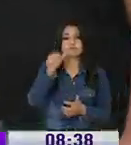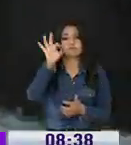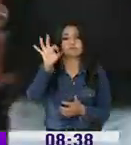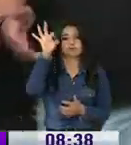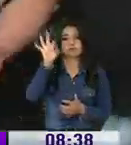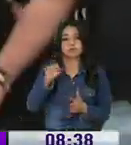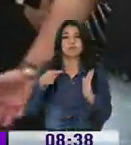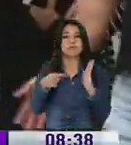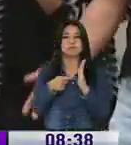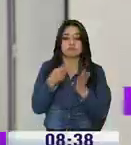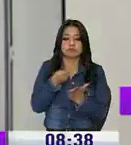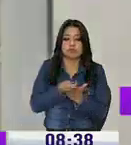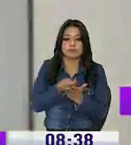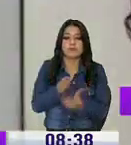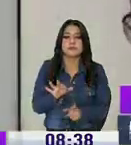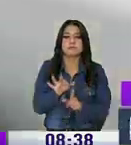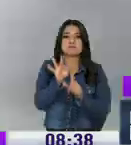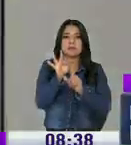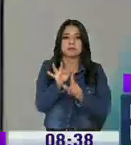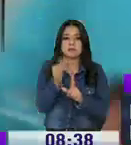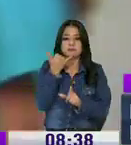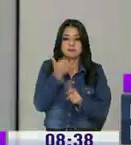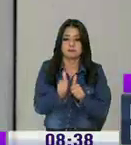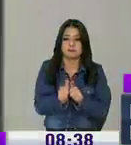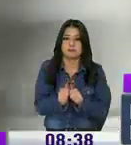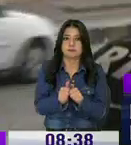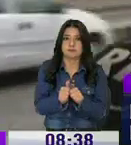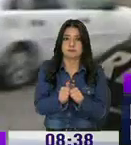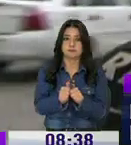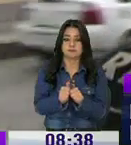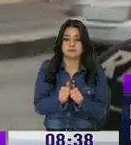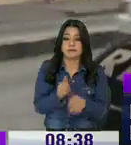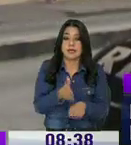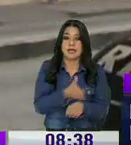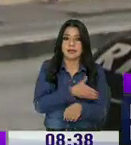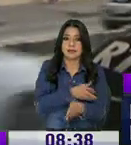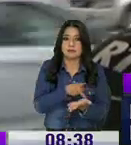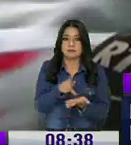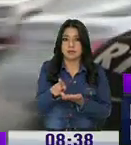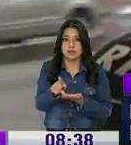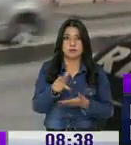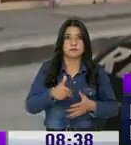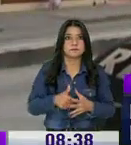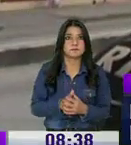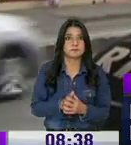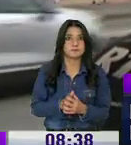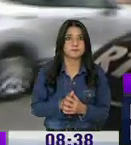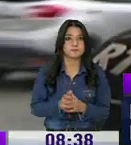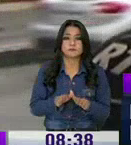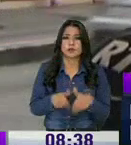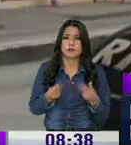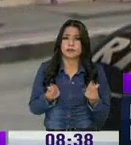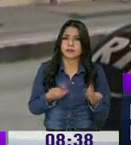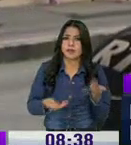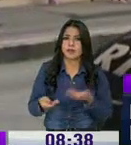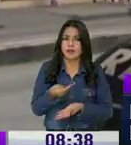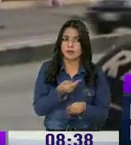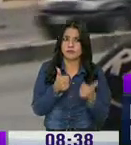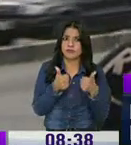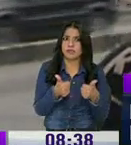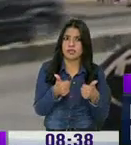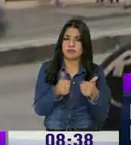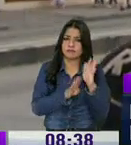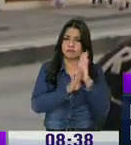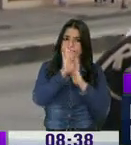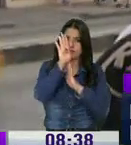impuesto a consumos especiales en la telefonía celular pospago. No hay flujo de dinero, o sea, no, por ejemplo, no